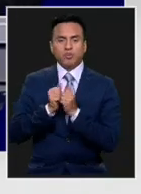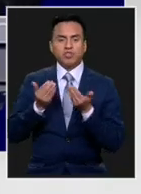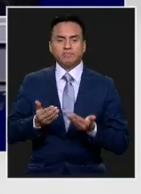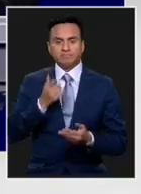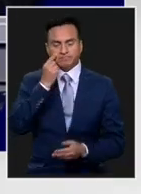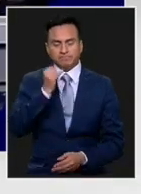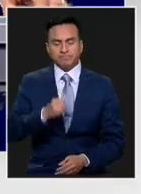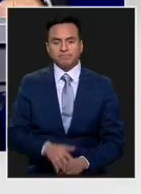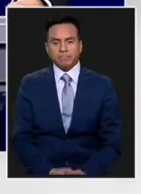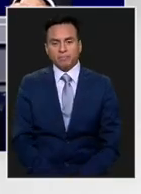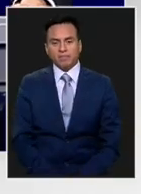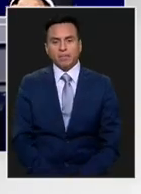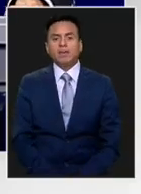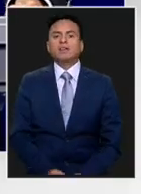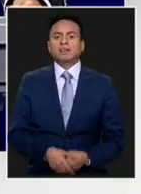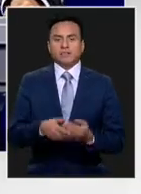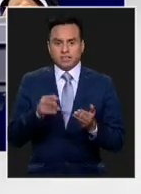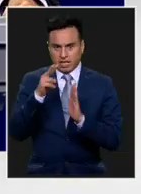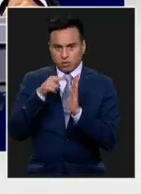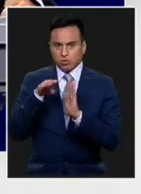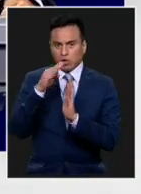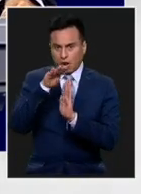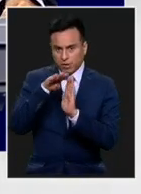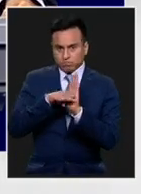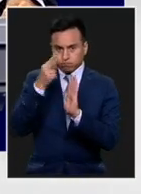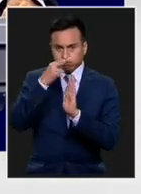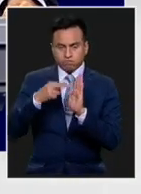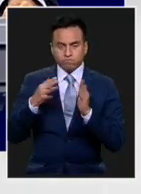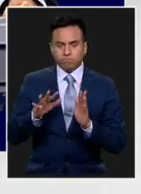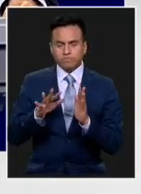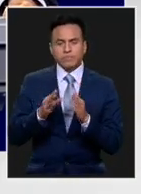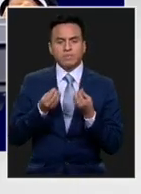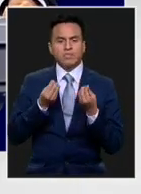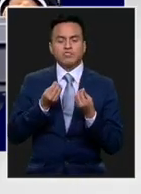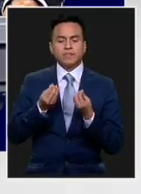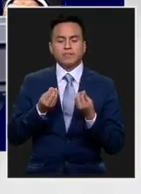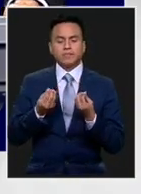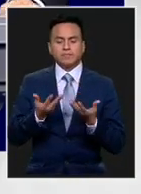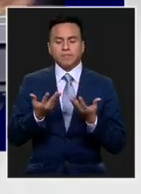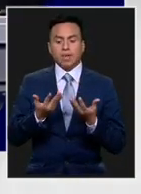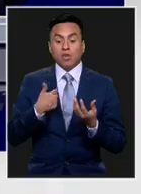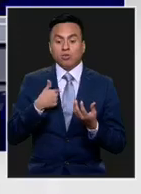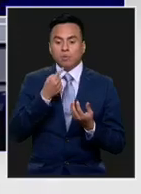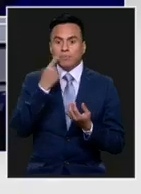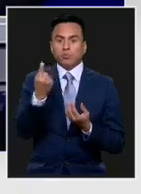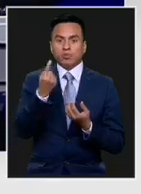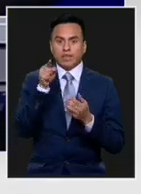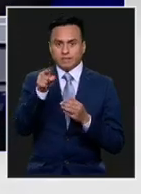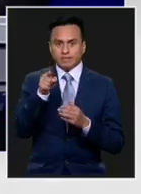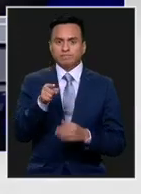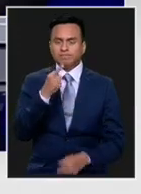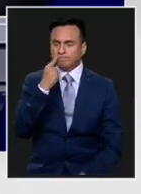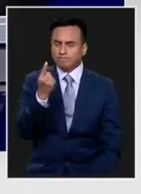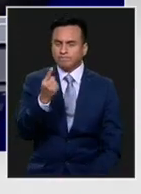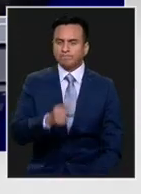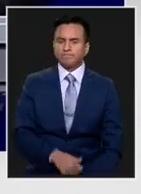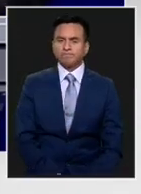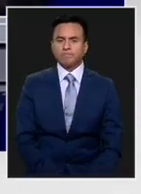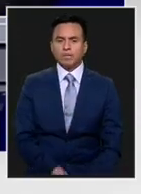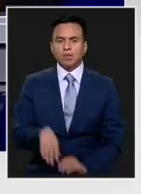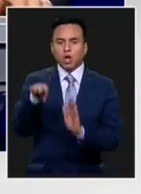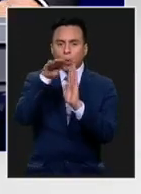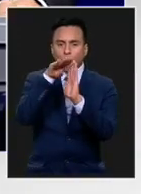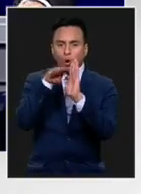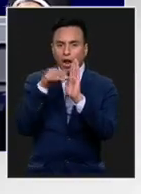día. Leí tu programa y me pasa lo siguiente, de que te quiero preguntar a ti. En tu